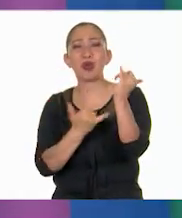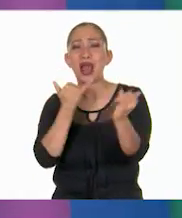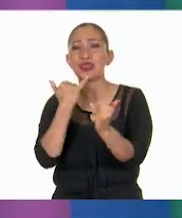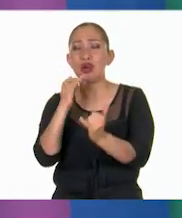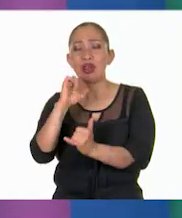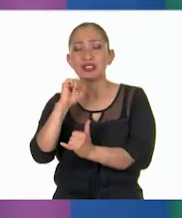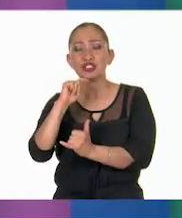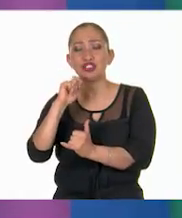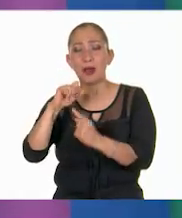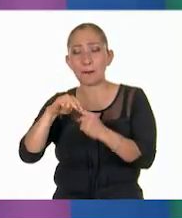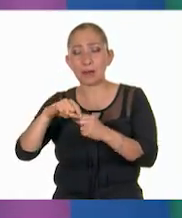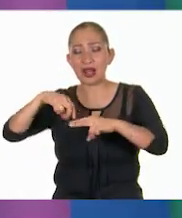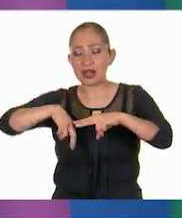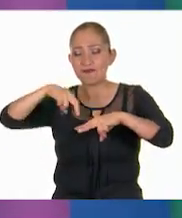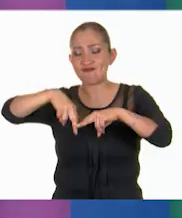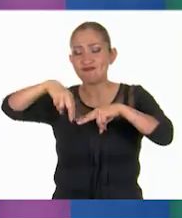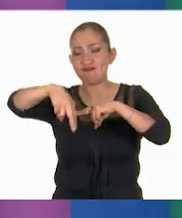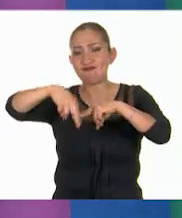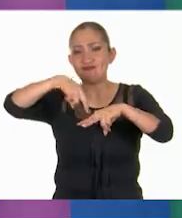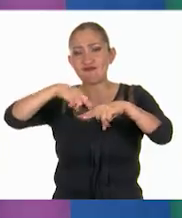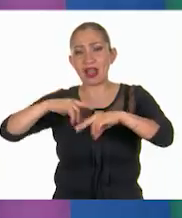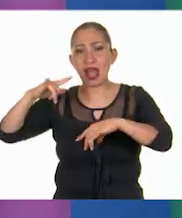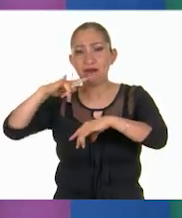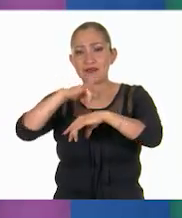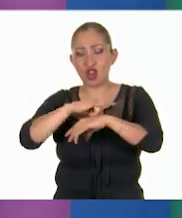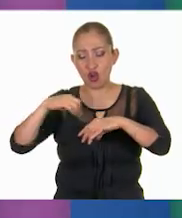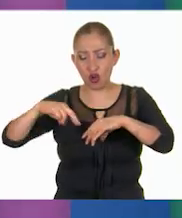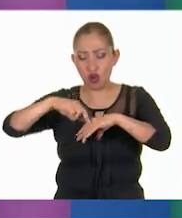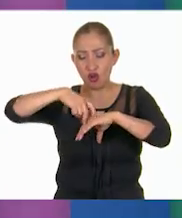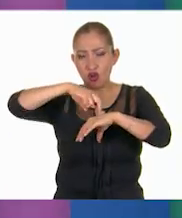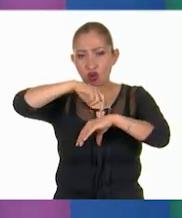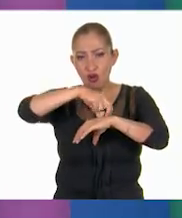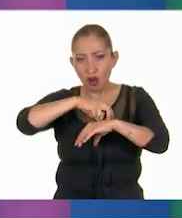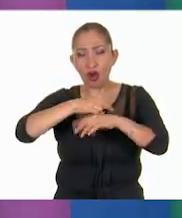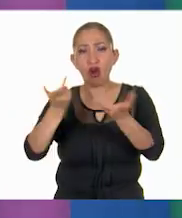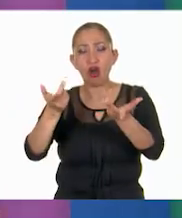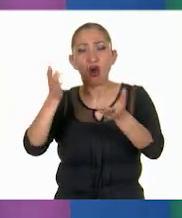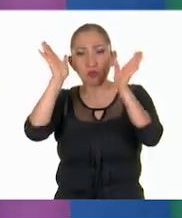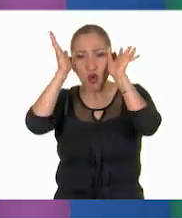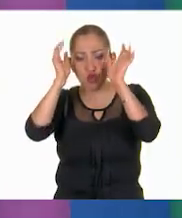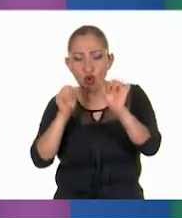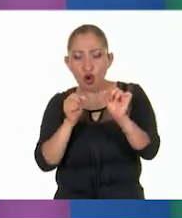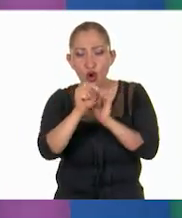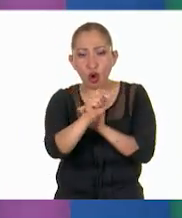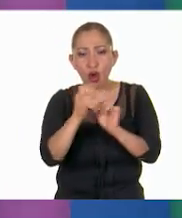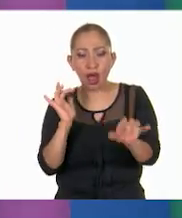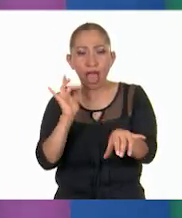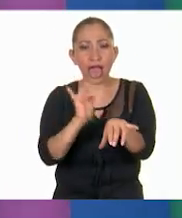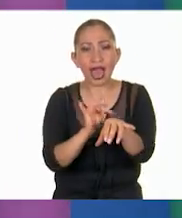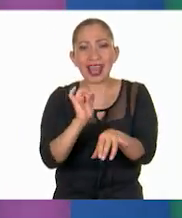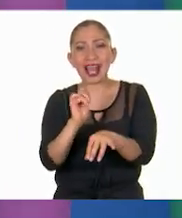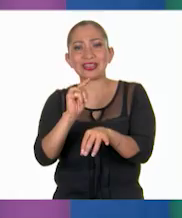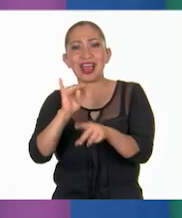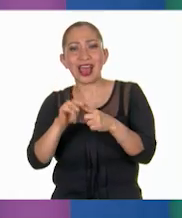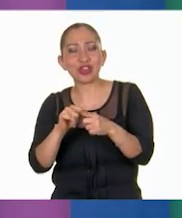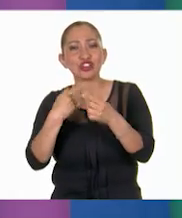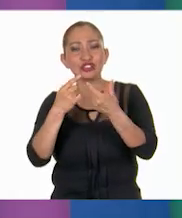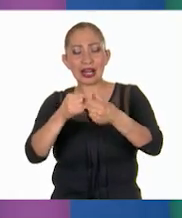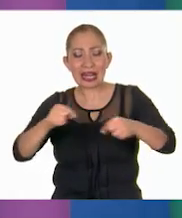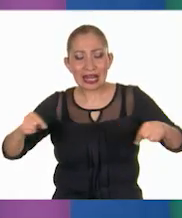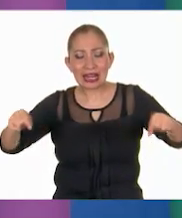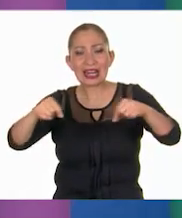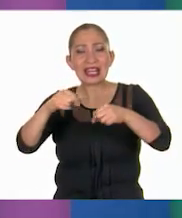stop, resorte, avión, gato, escondidillas, ponle la cola al burro, encantados, estatuas de marfil,